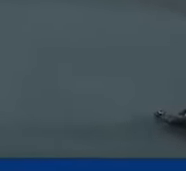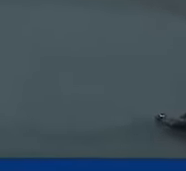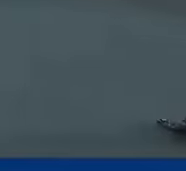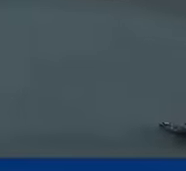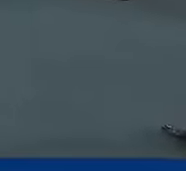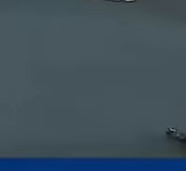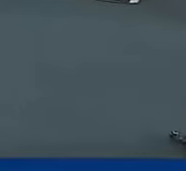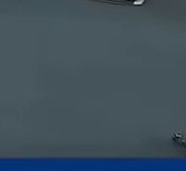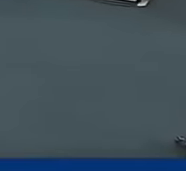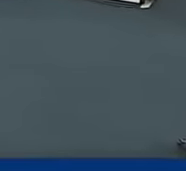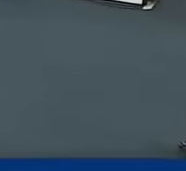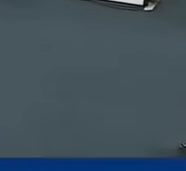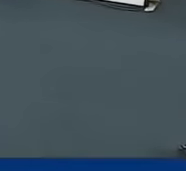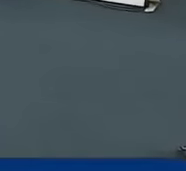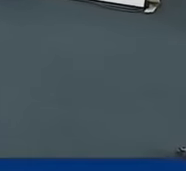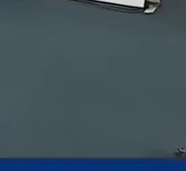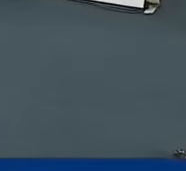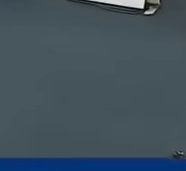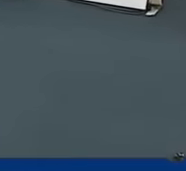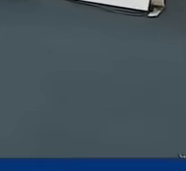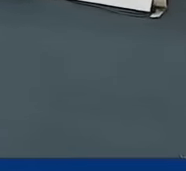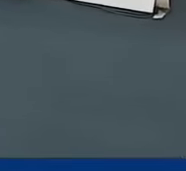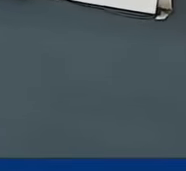Inmediatamente la Unión Europea la reconoció.